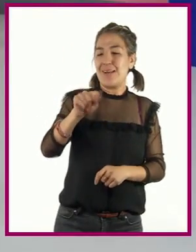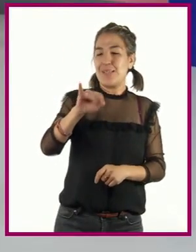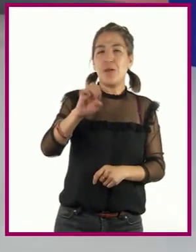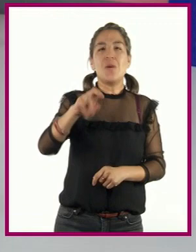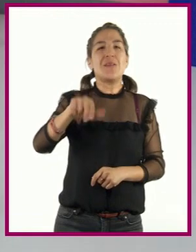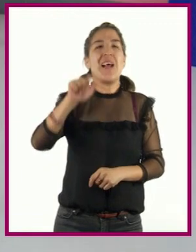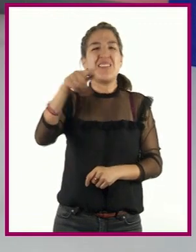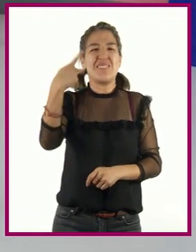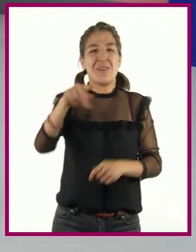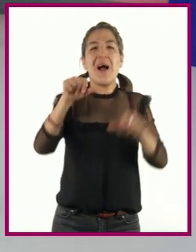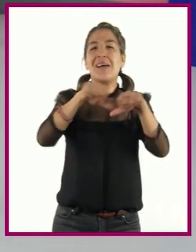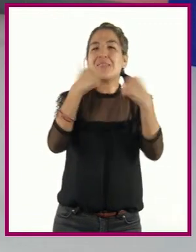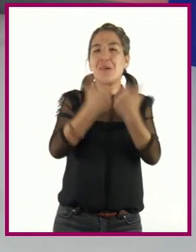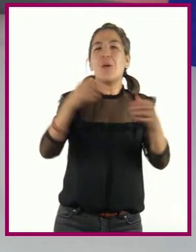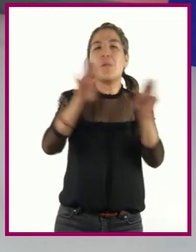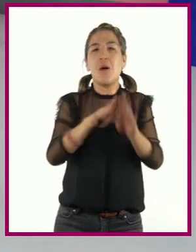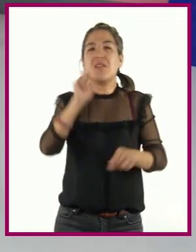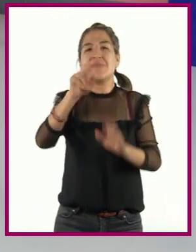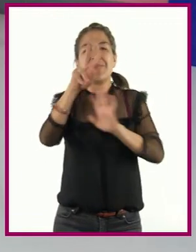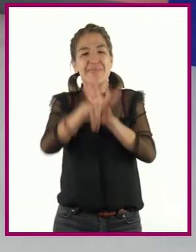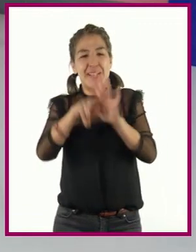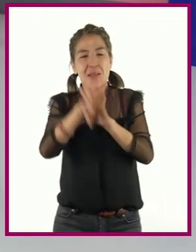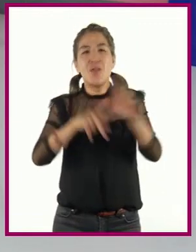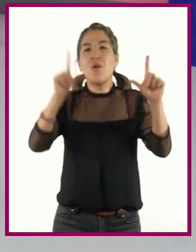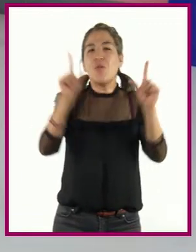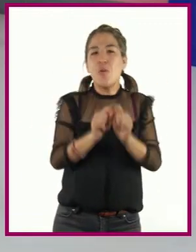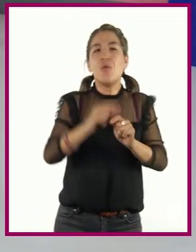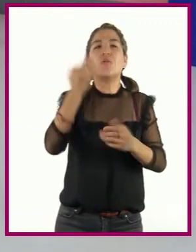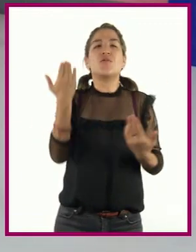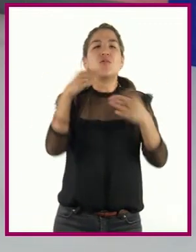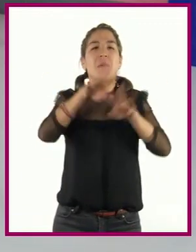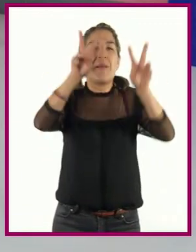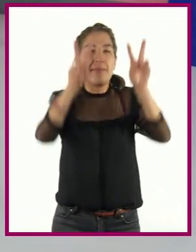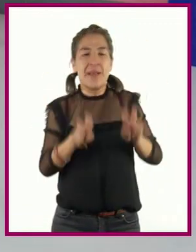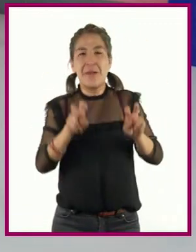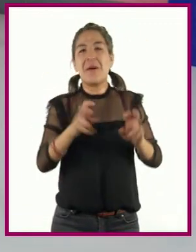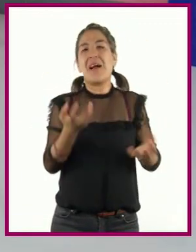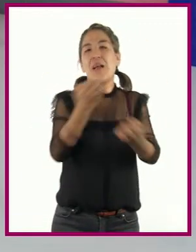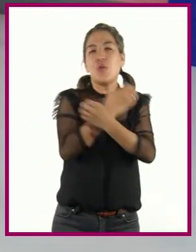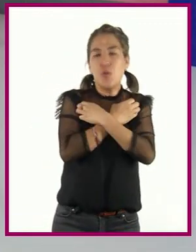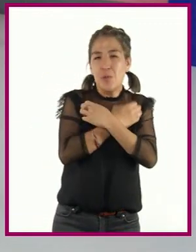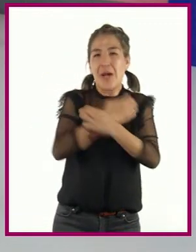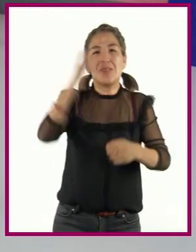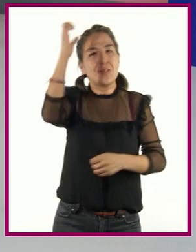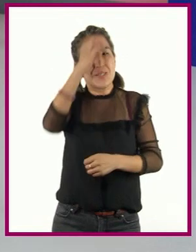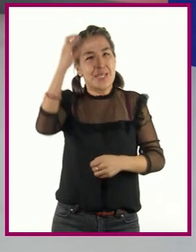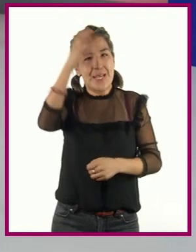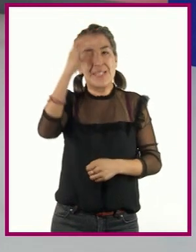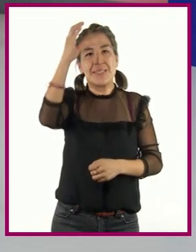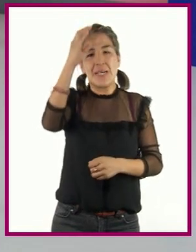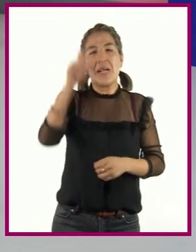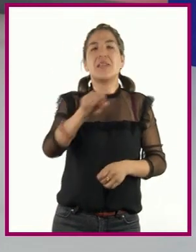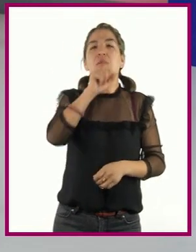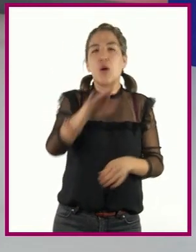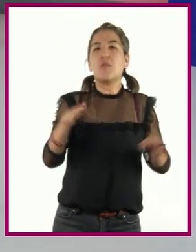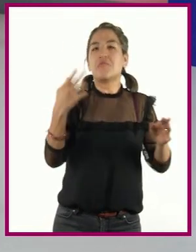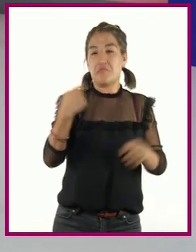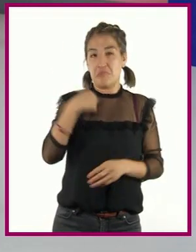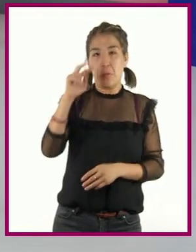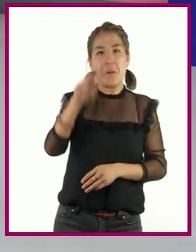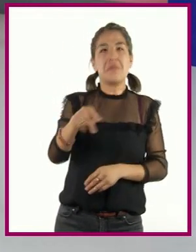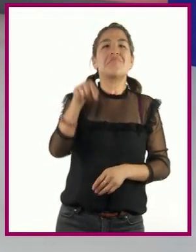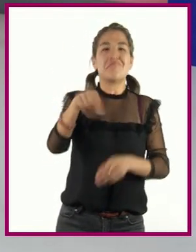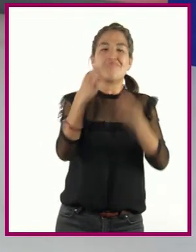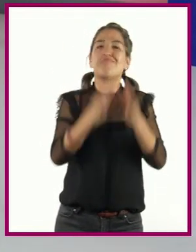que esta asociación realiza documentales que tratan temas de educación, ciencia. Además, la considero una